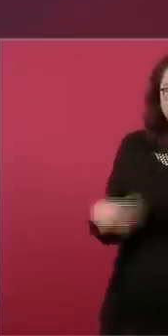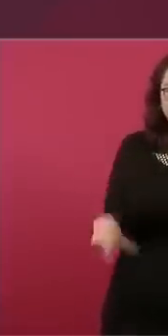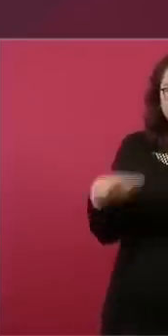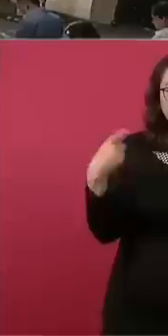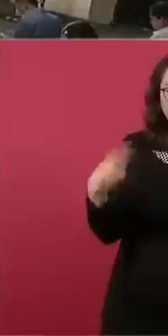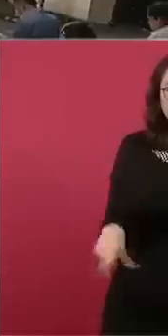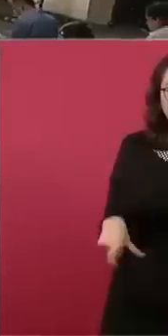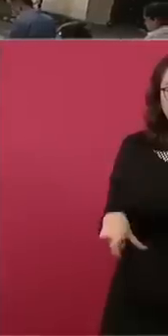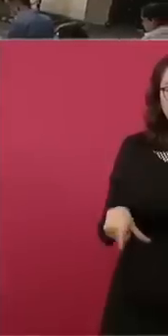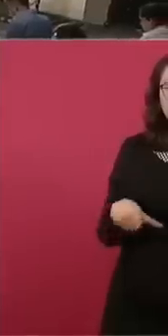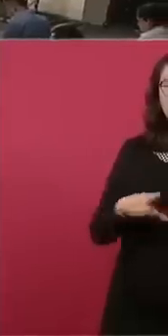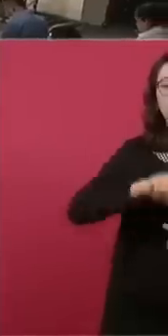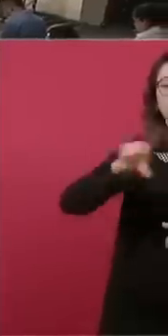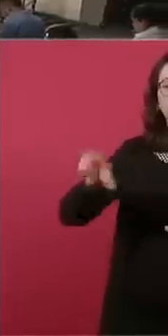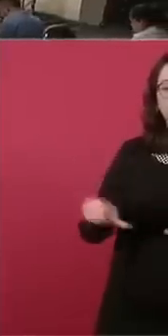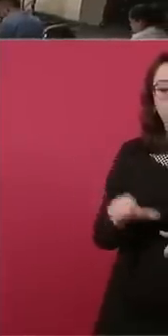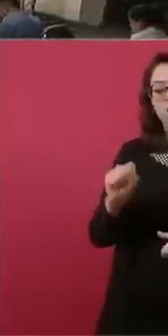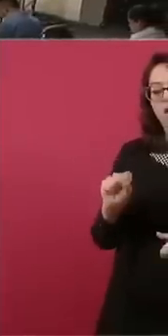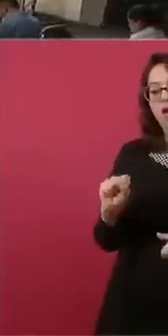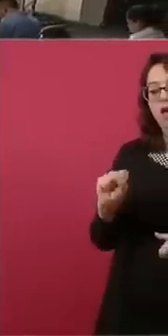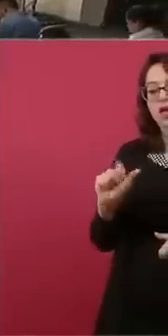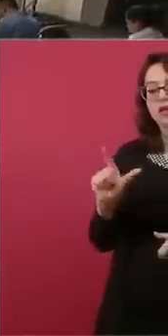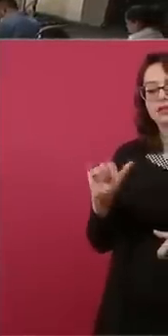las compró Carlos Slim